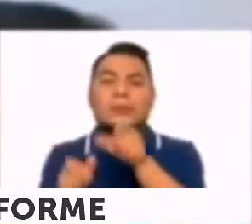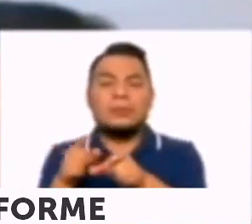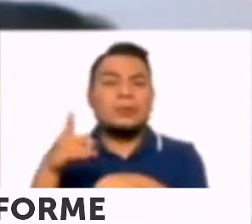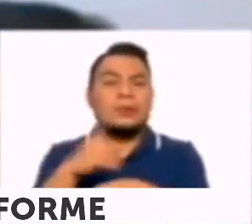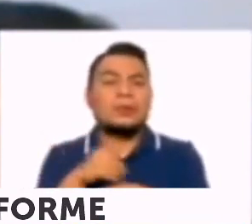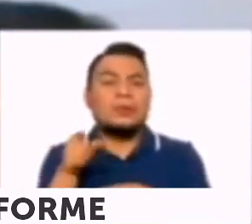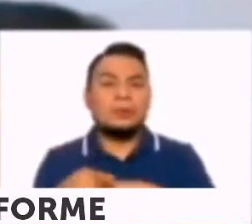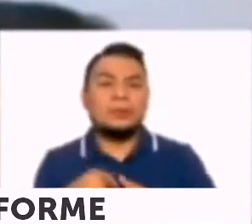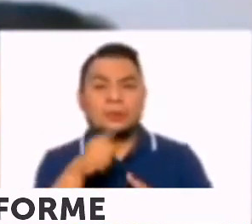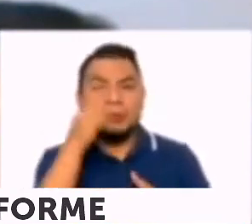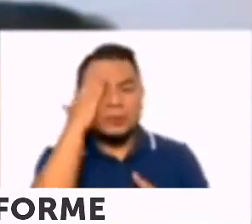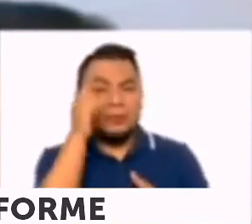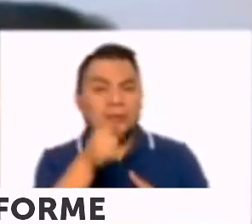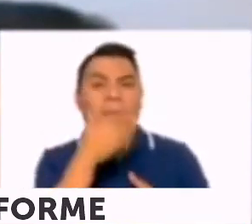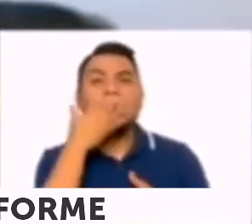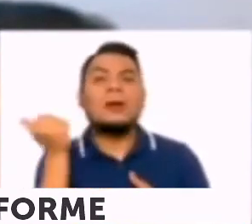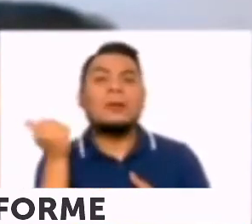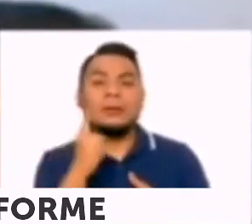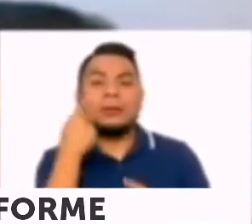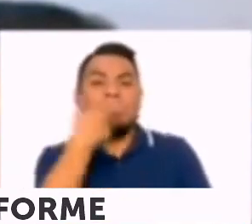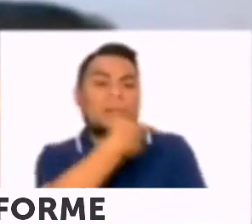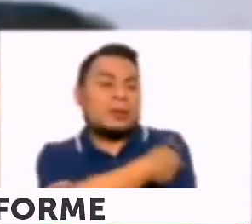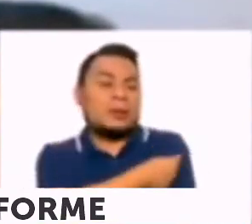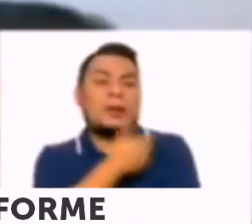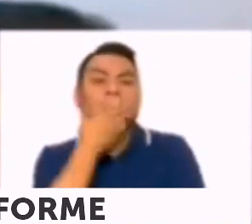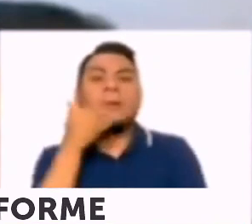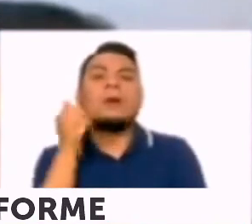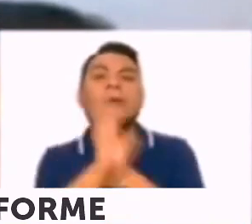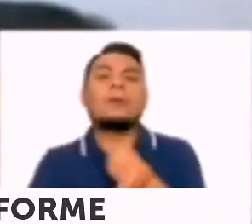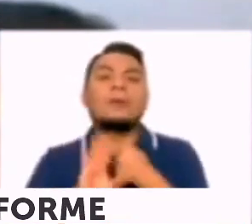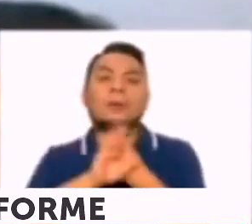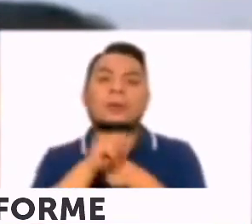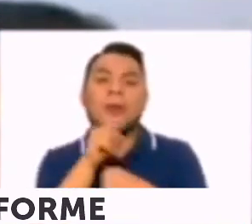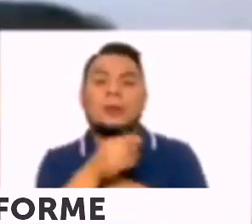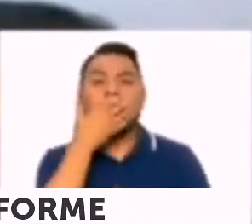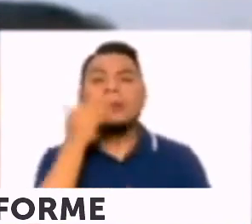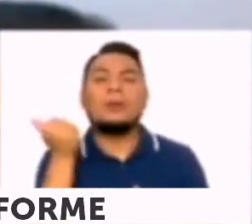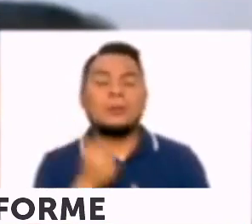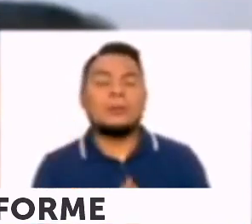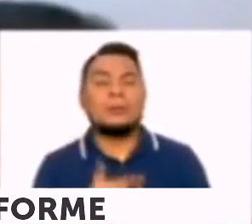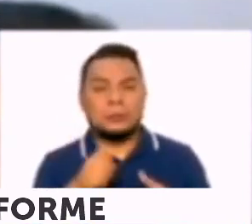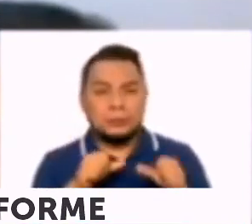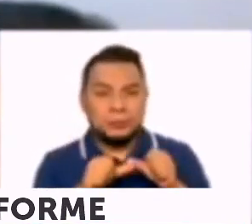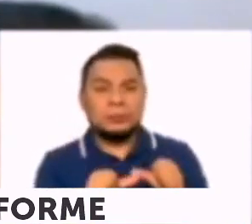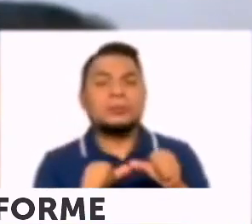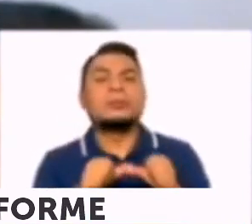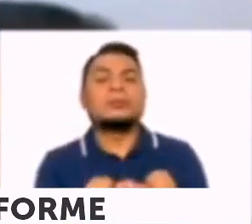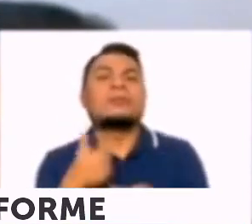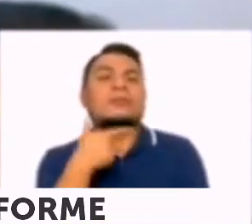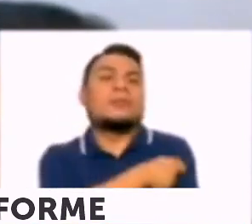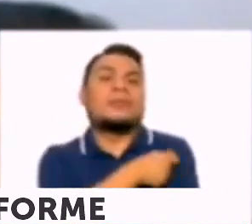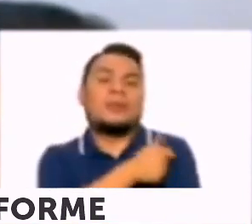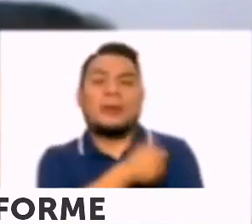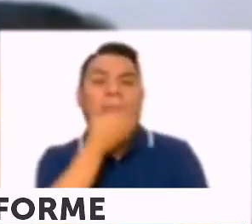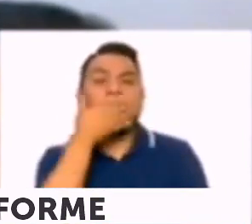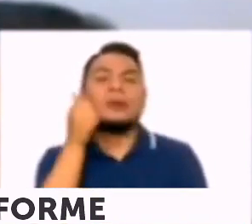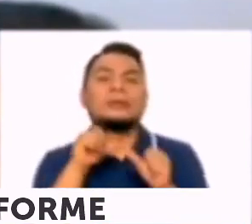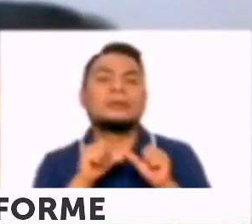bien que la vacuna es nuestra mejor arma y por eso tenemos que seguir vacunando, porque